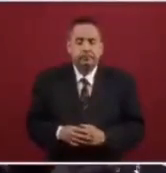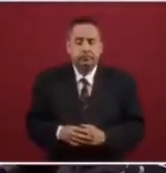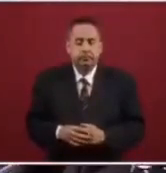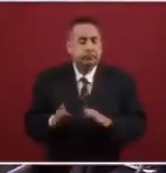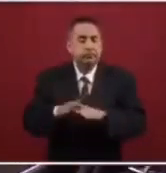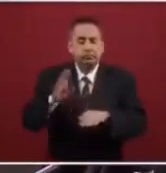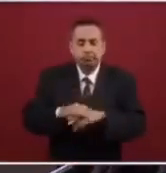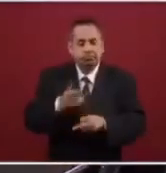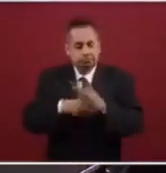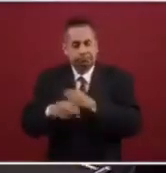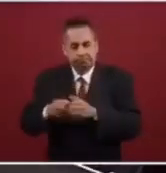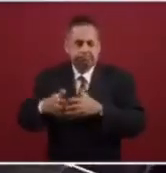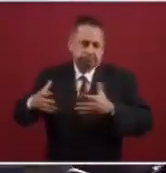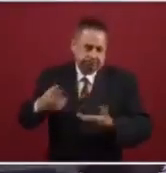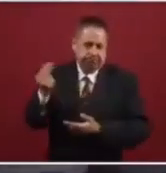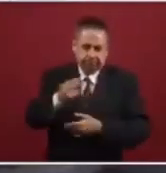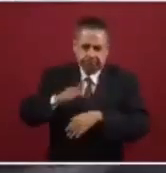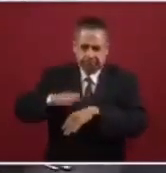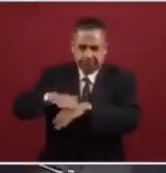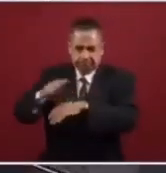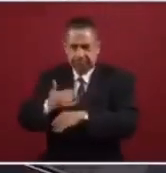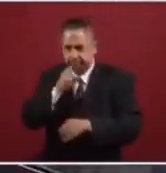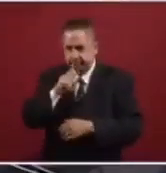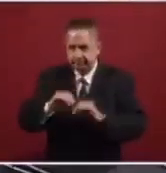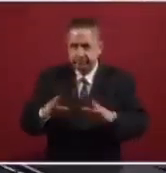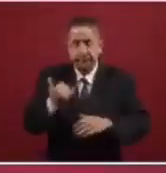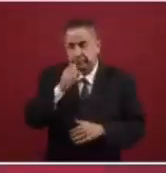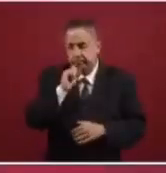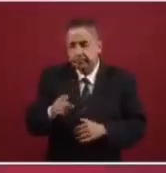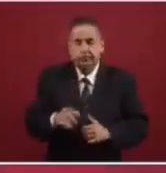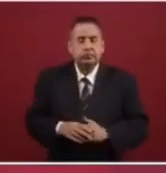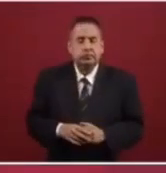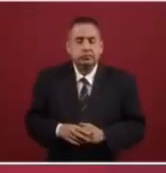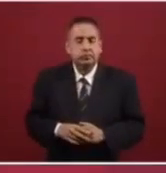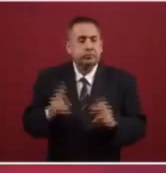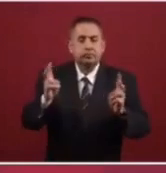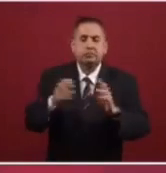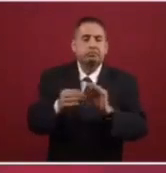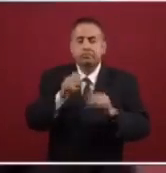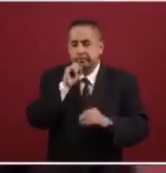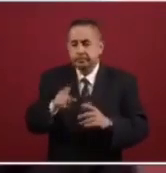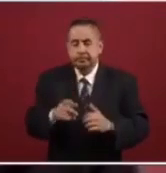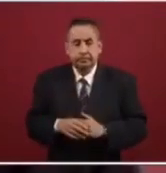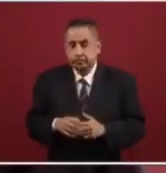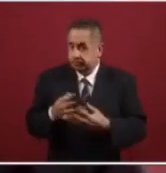que haya más crecimiento, desde luego, y el